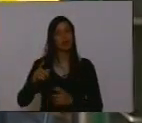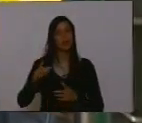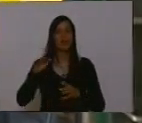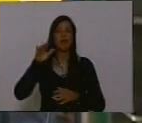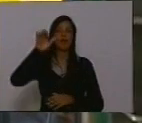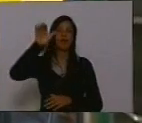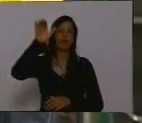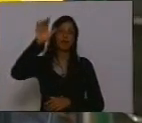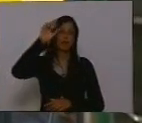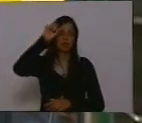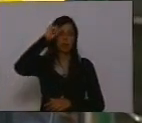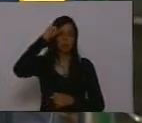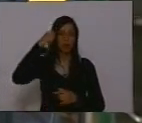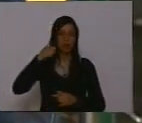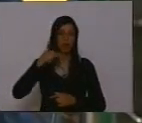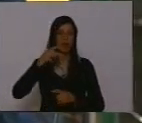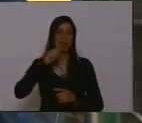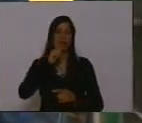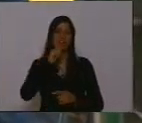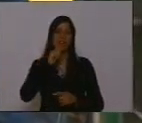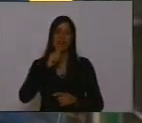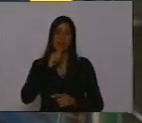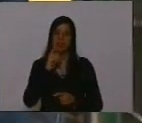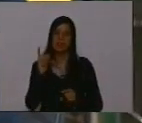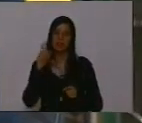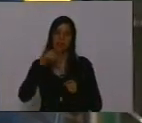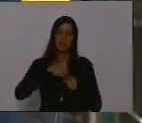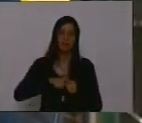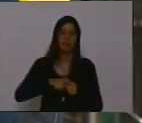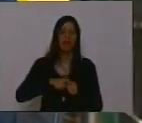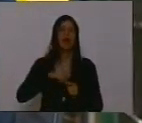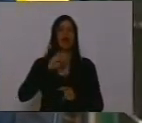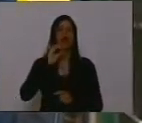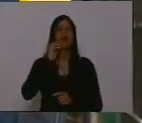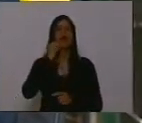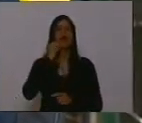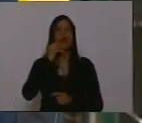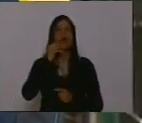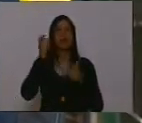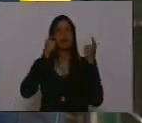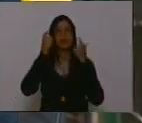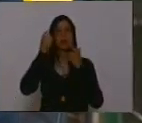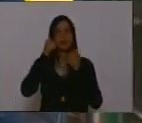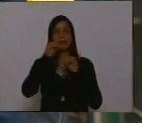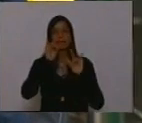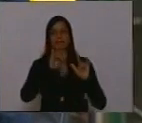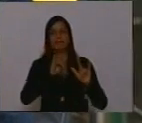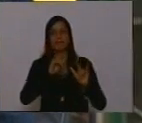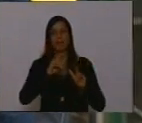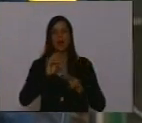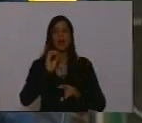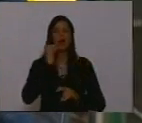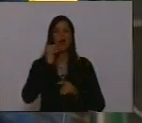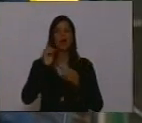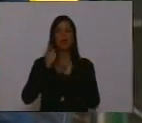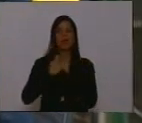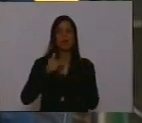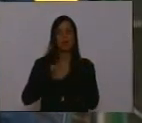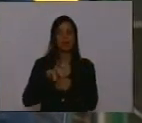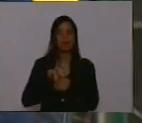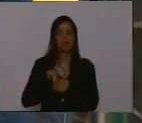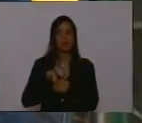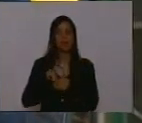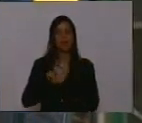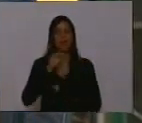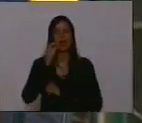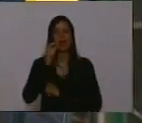futuro a quien forma parte de esta generación, de la generación Chávez, de la generación de oro, de ese camarada